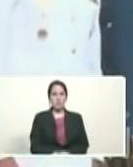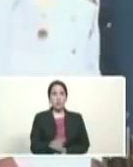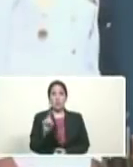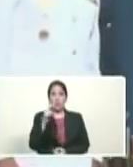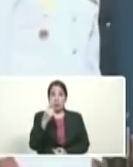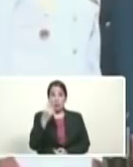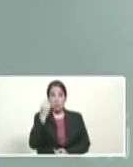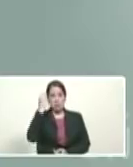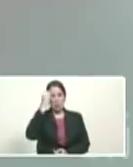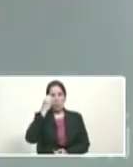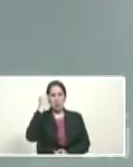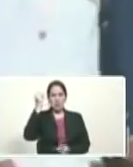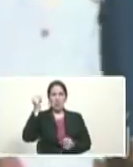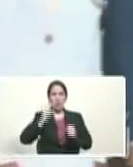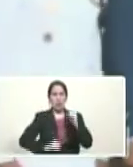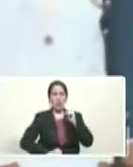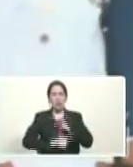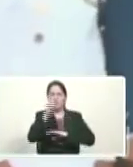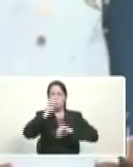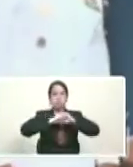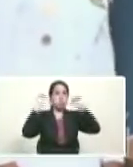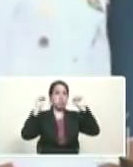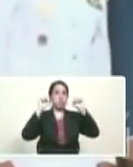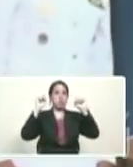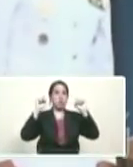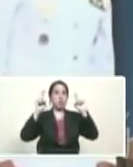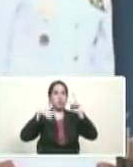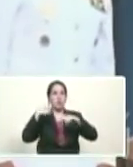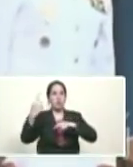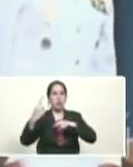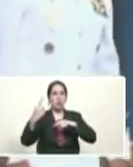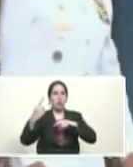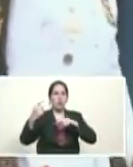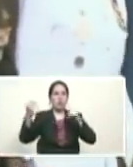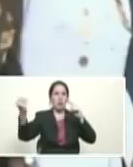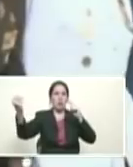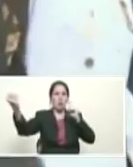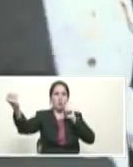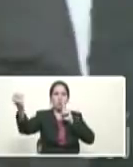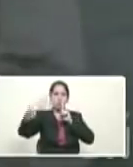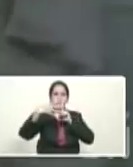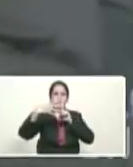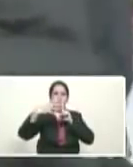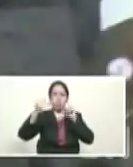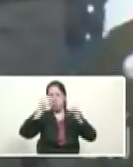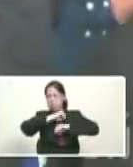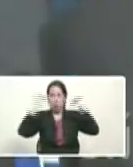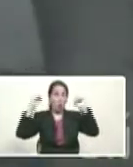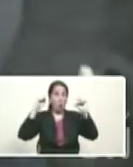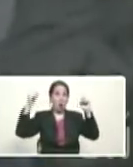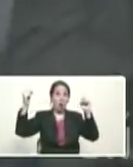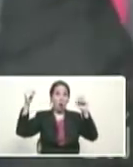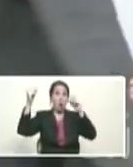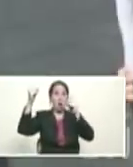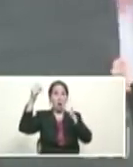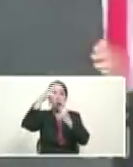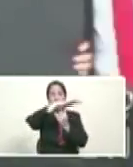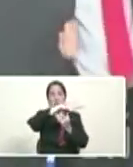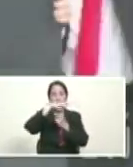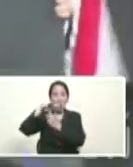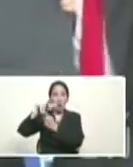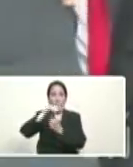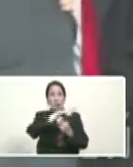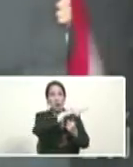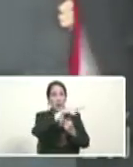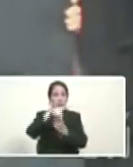no era un dron bomba un osado ataque para asesinar al presidente nicolás maduro el primer intento de matar